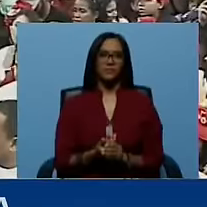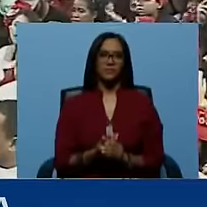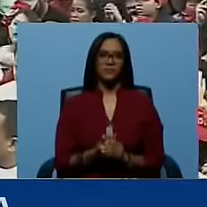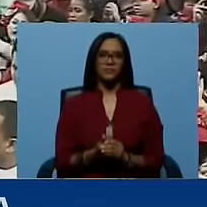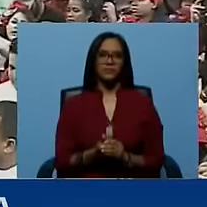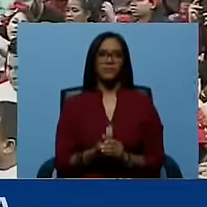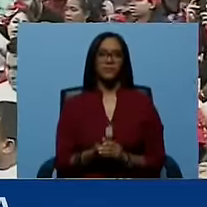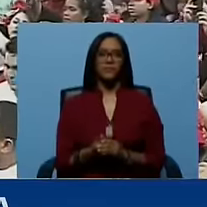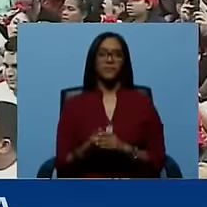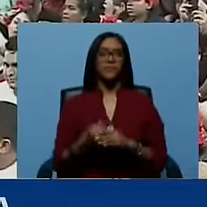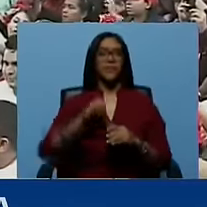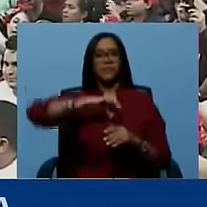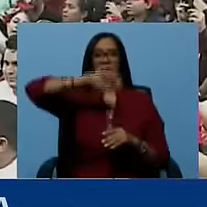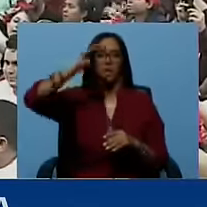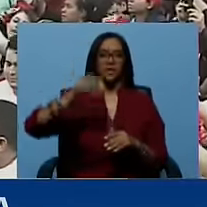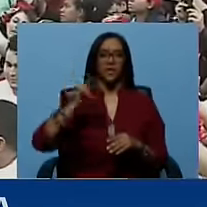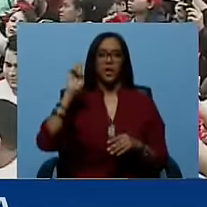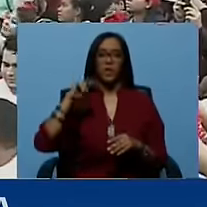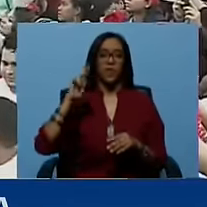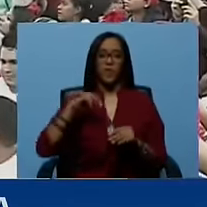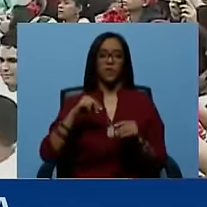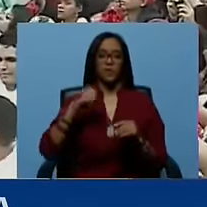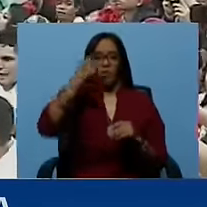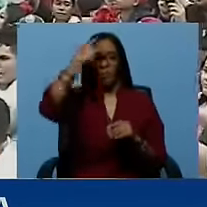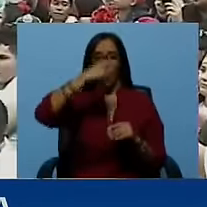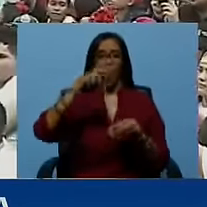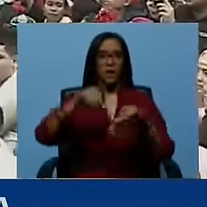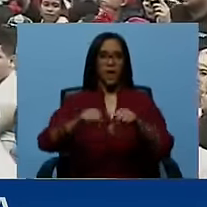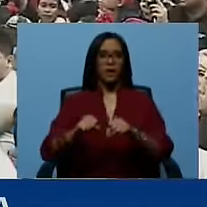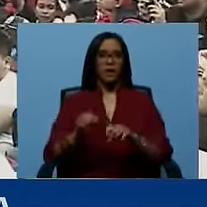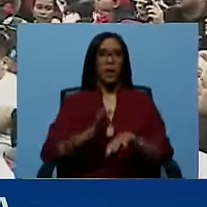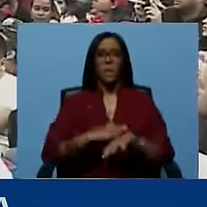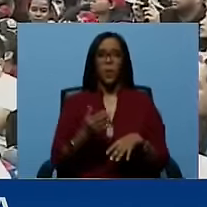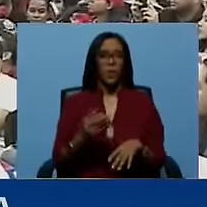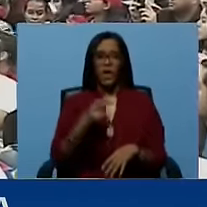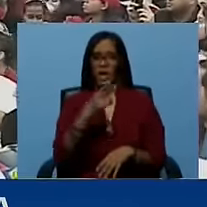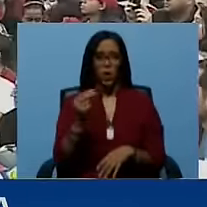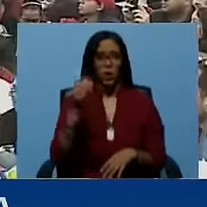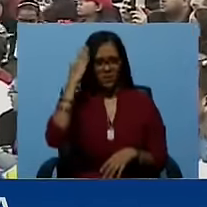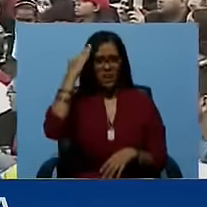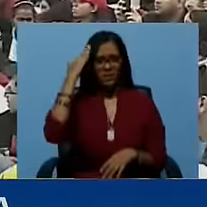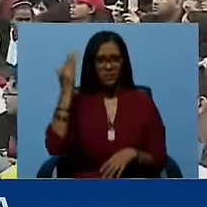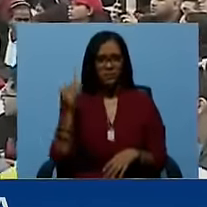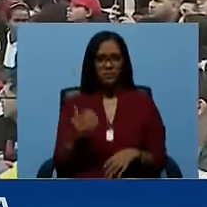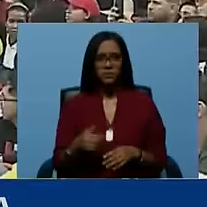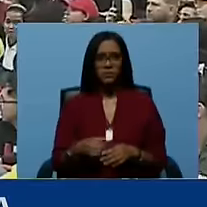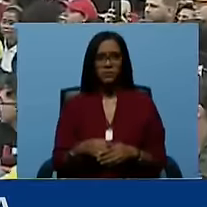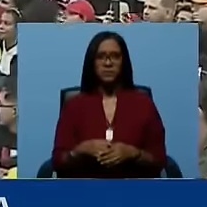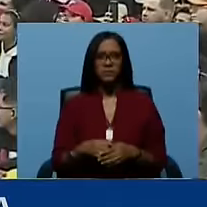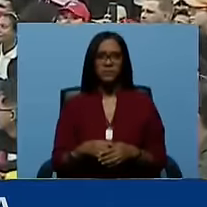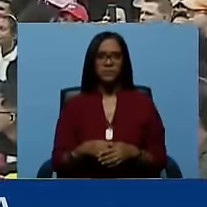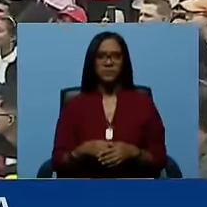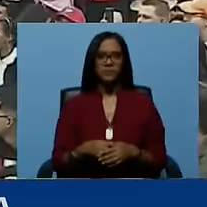Y esa montaña nunca fue poblada. ¿Tú sabes por qué no fue poblada?